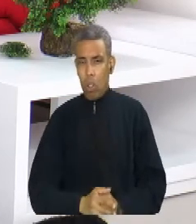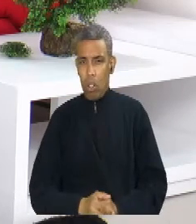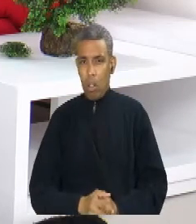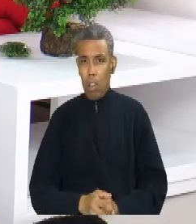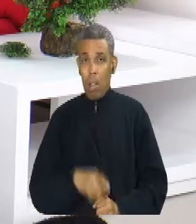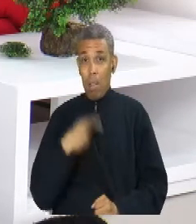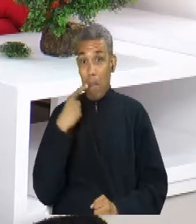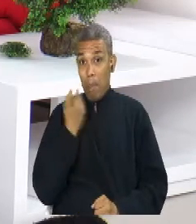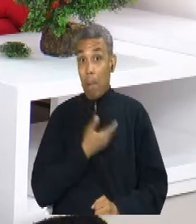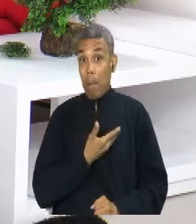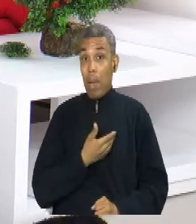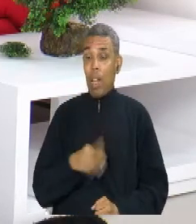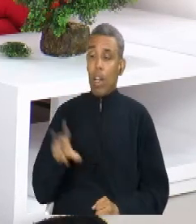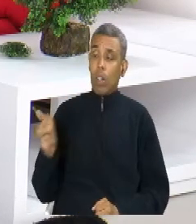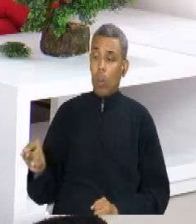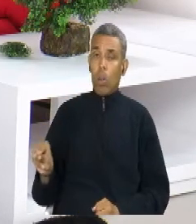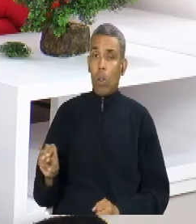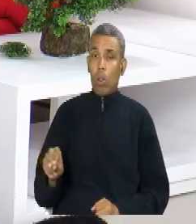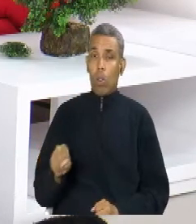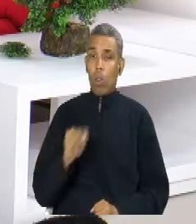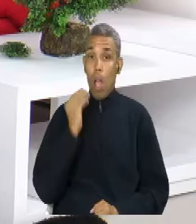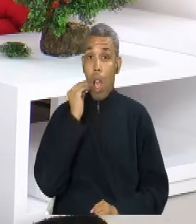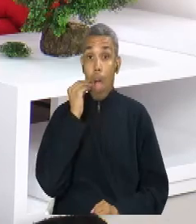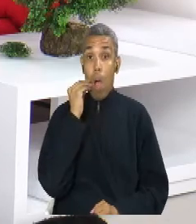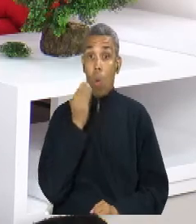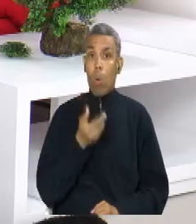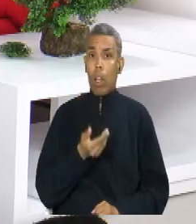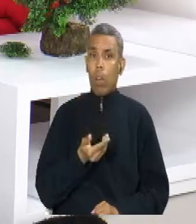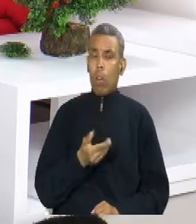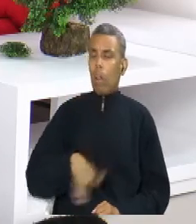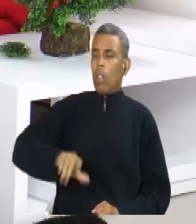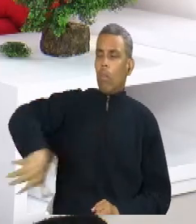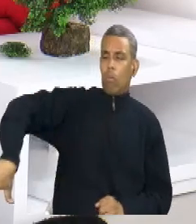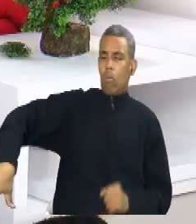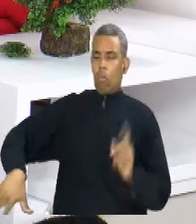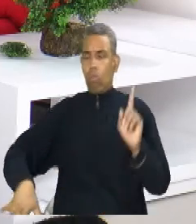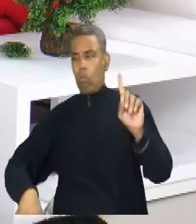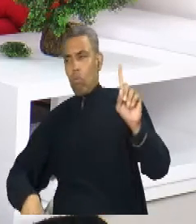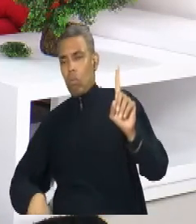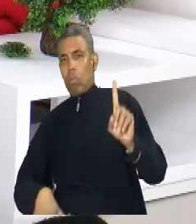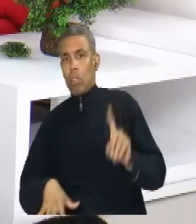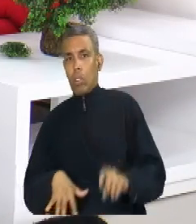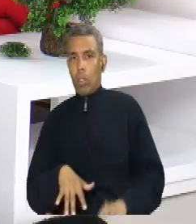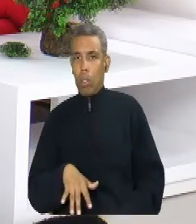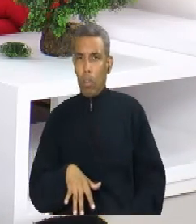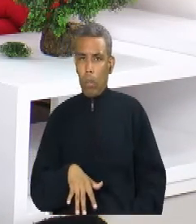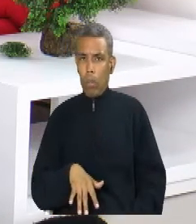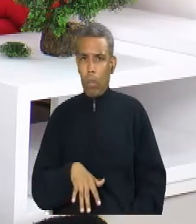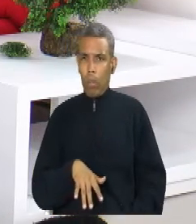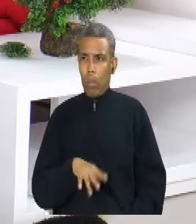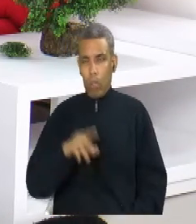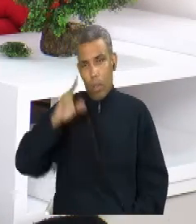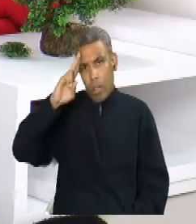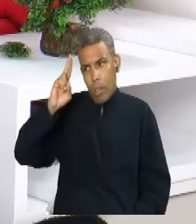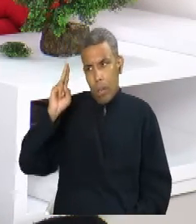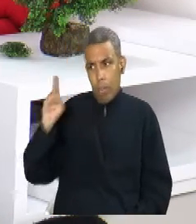mamá dice no es no para todos pero no el abuelo no venga papito y yo si yo si se lo doy porque está desautorizando